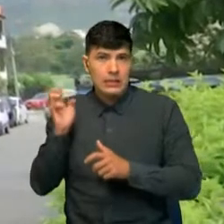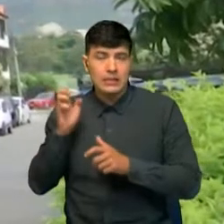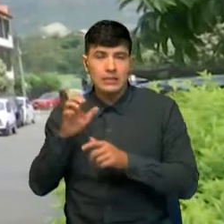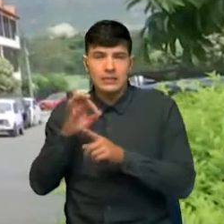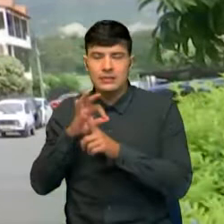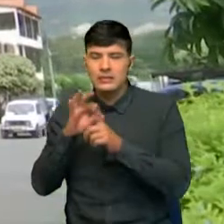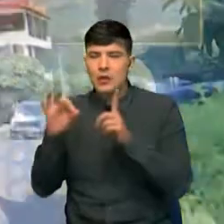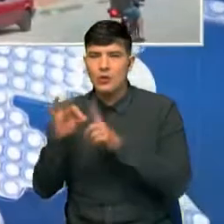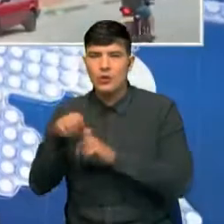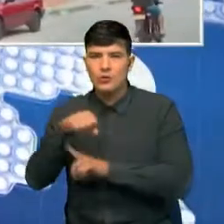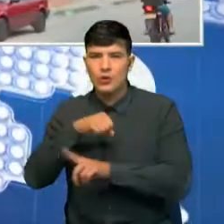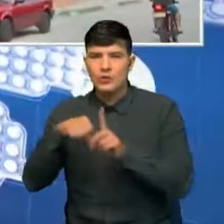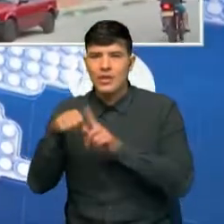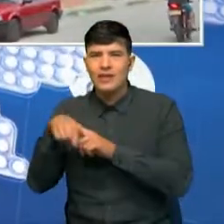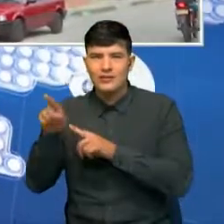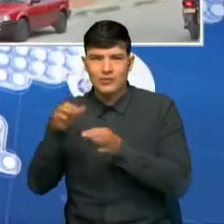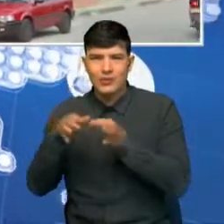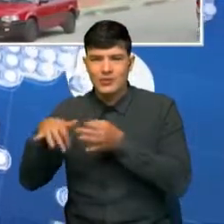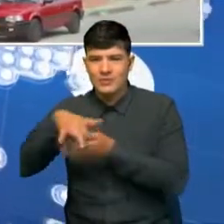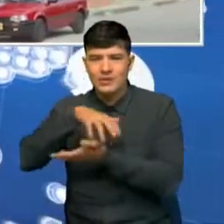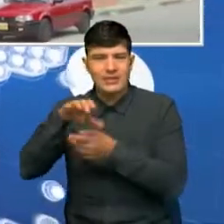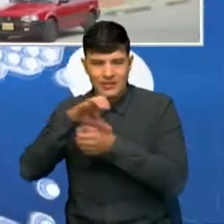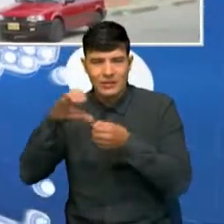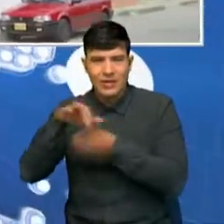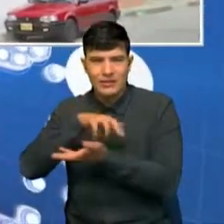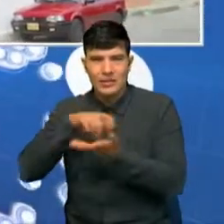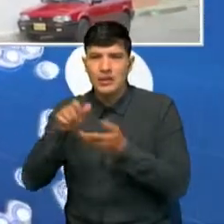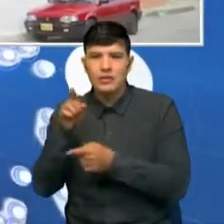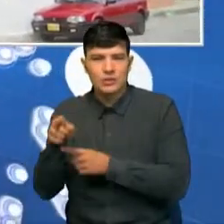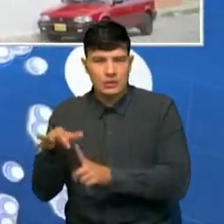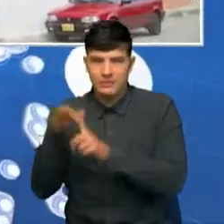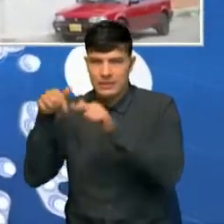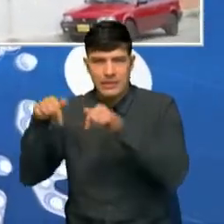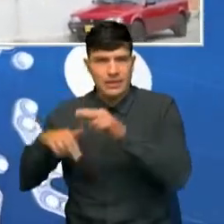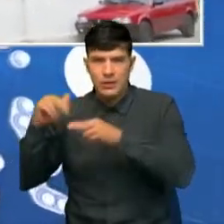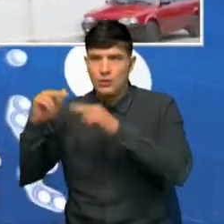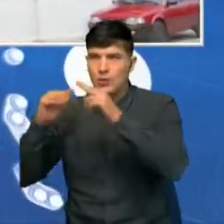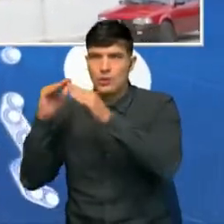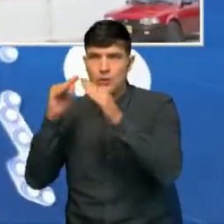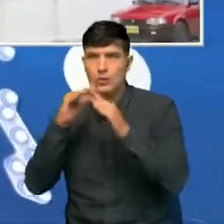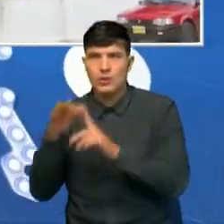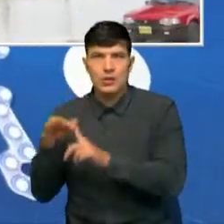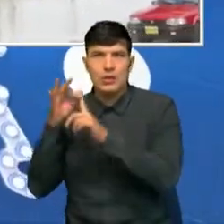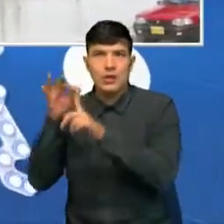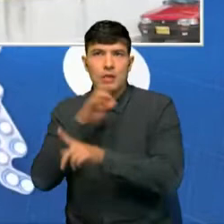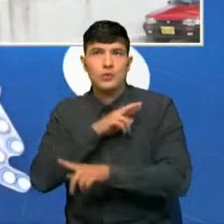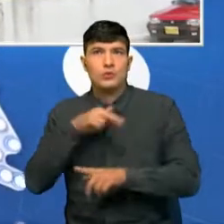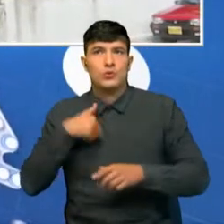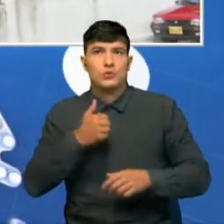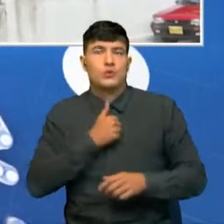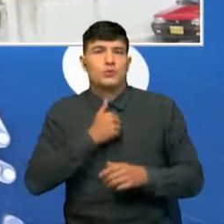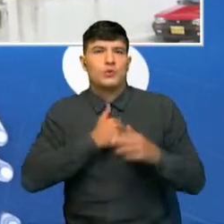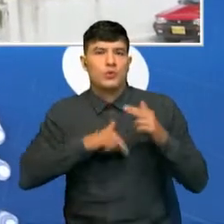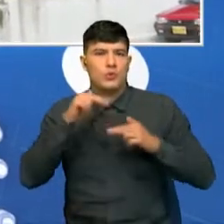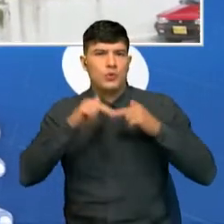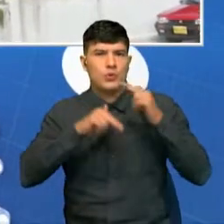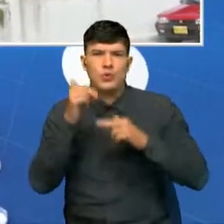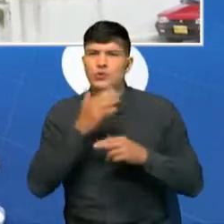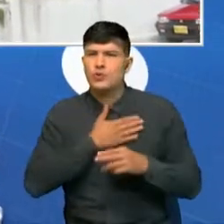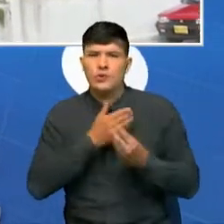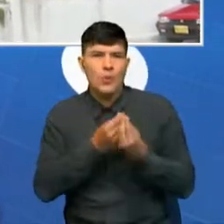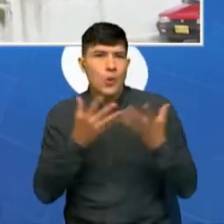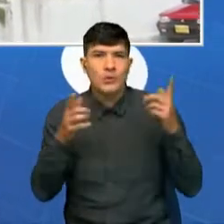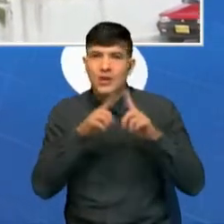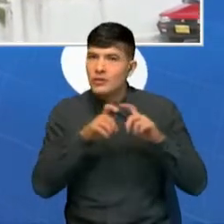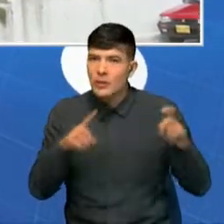el pensionado. Esto era exclusivo programa para pensionados del seguro. Empezamos por autoconstrucción. A mí me tocó cargar muchísima